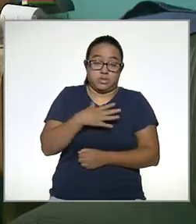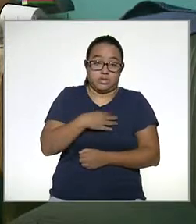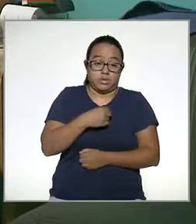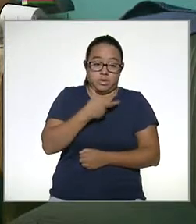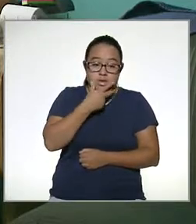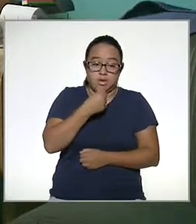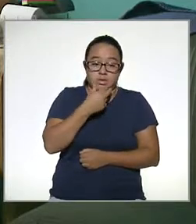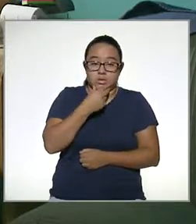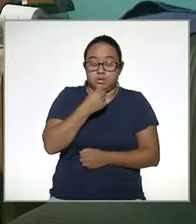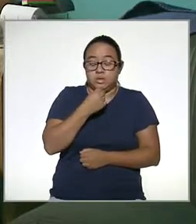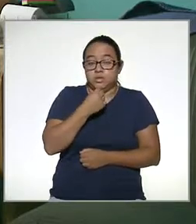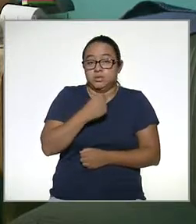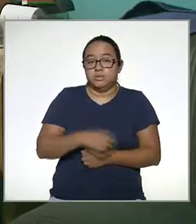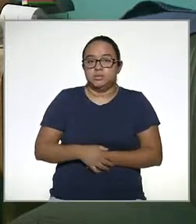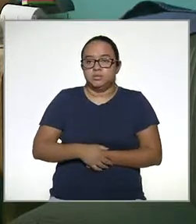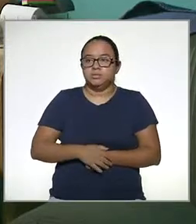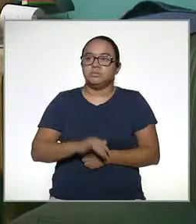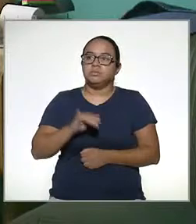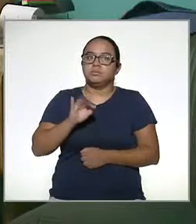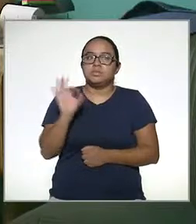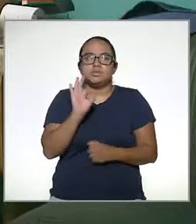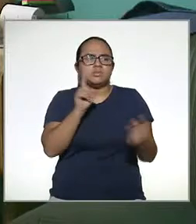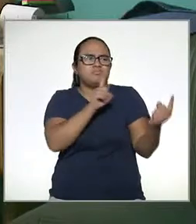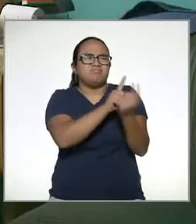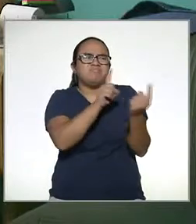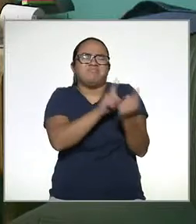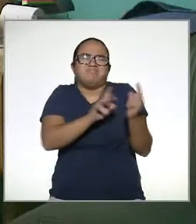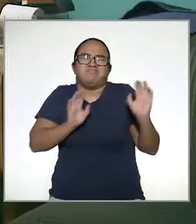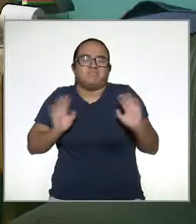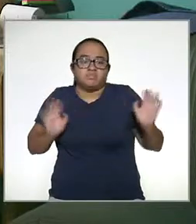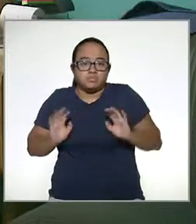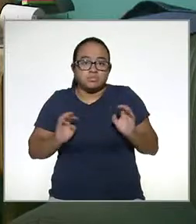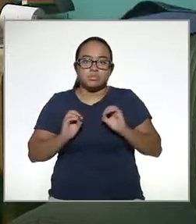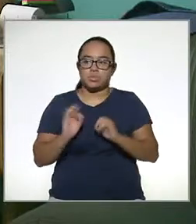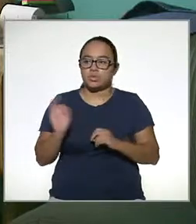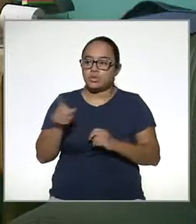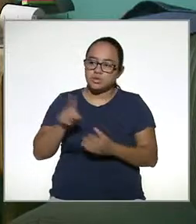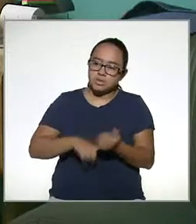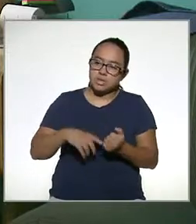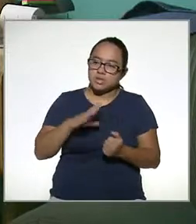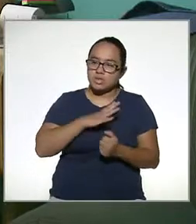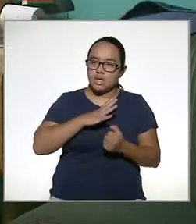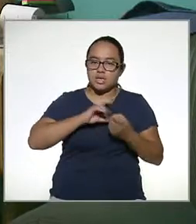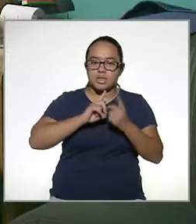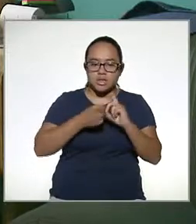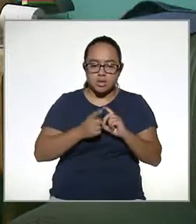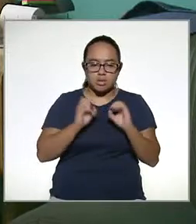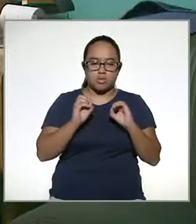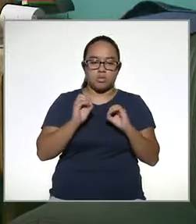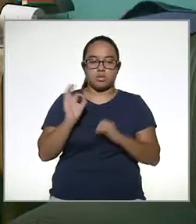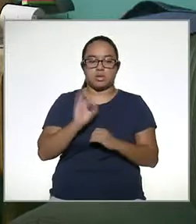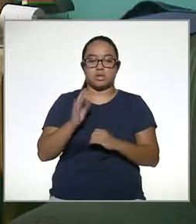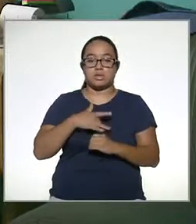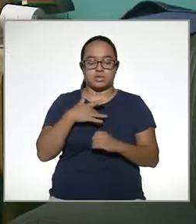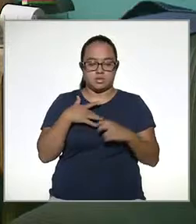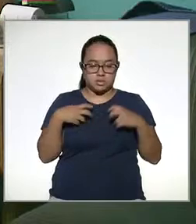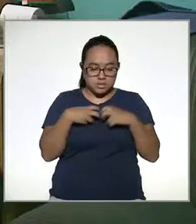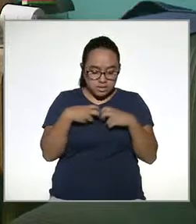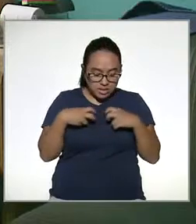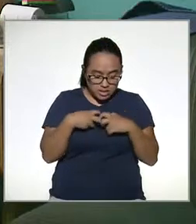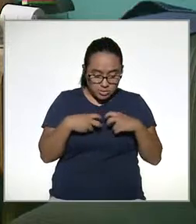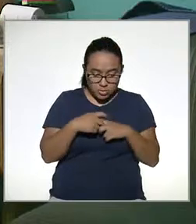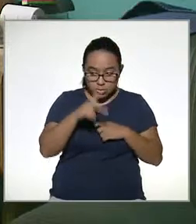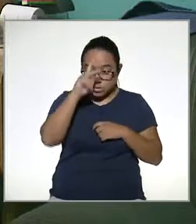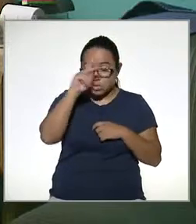no sé, es introvertido o tiene depresión o ansiedad o simplemente